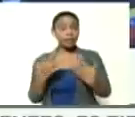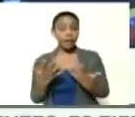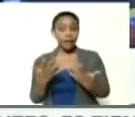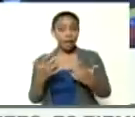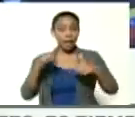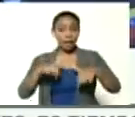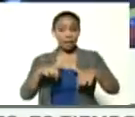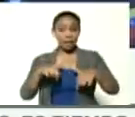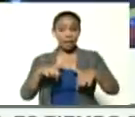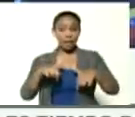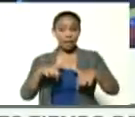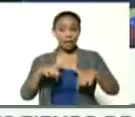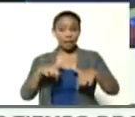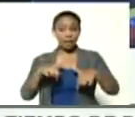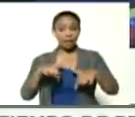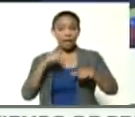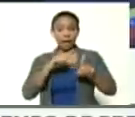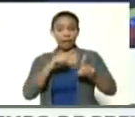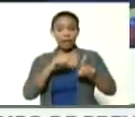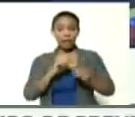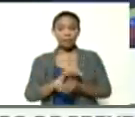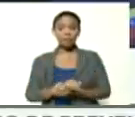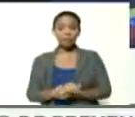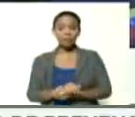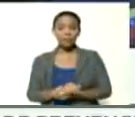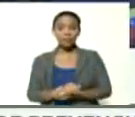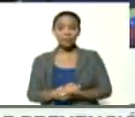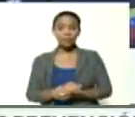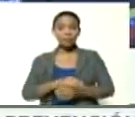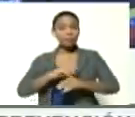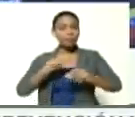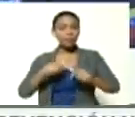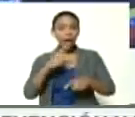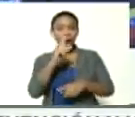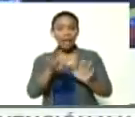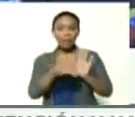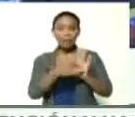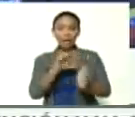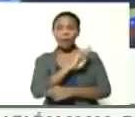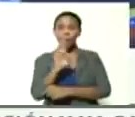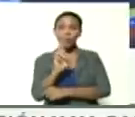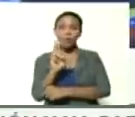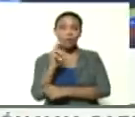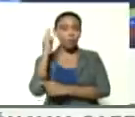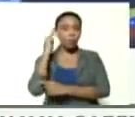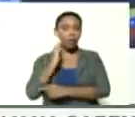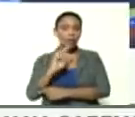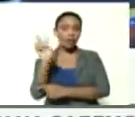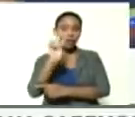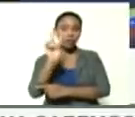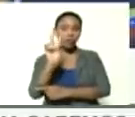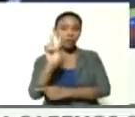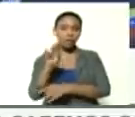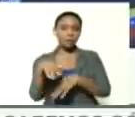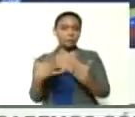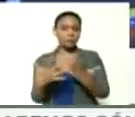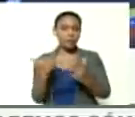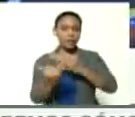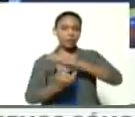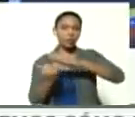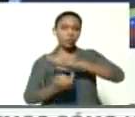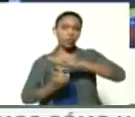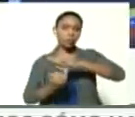en esta ribera del Arauca vibrador, se limita con la República Bolivariana de Venezuela, con sus